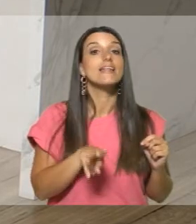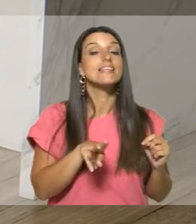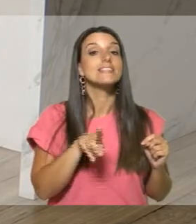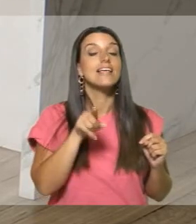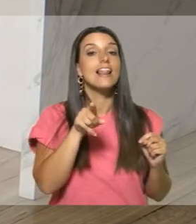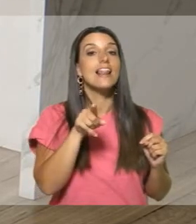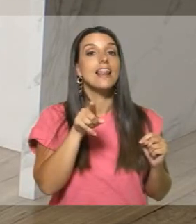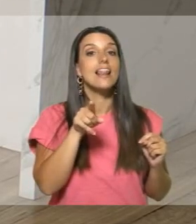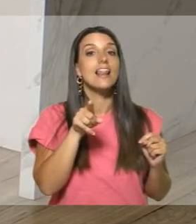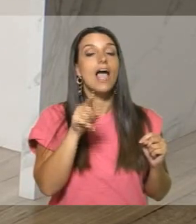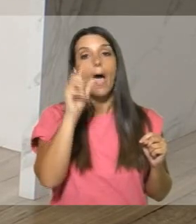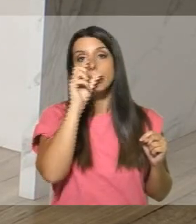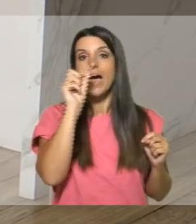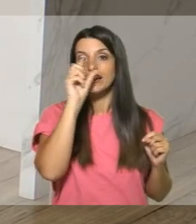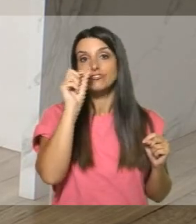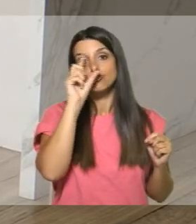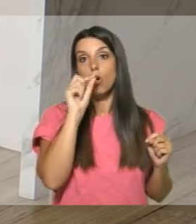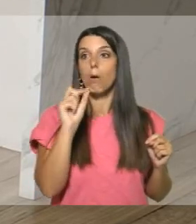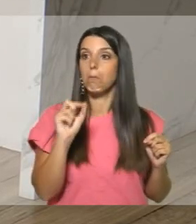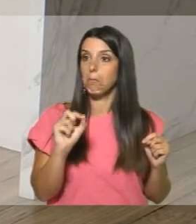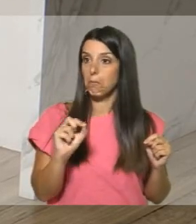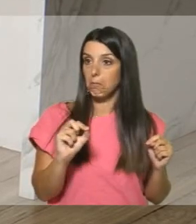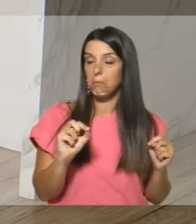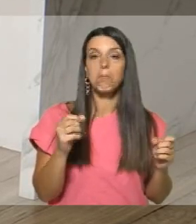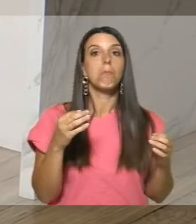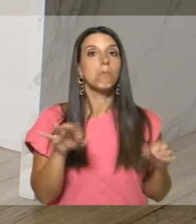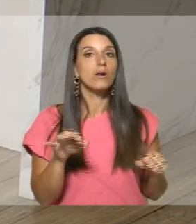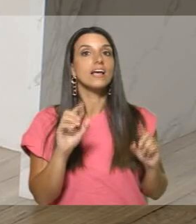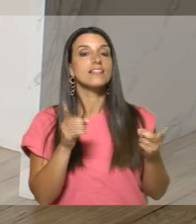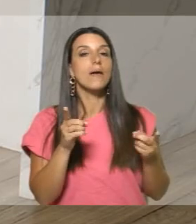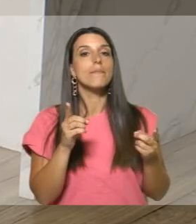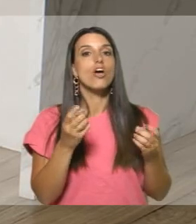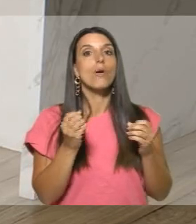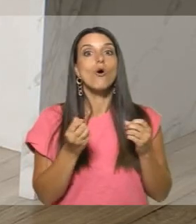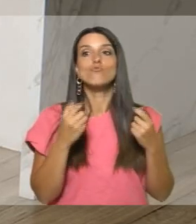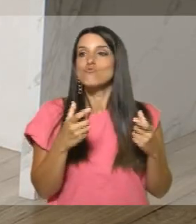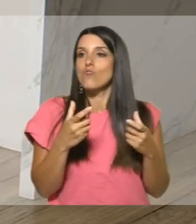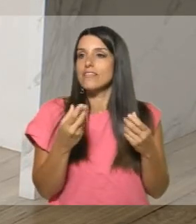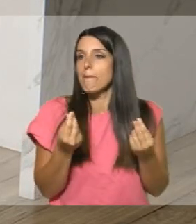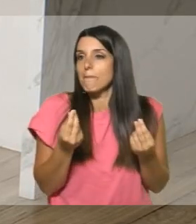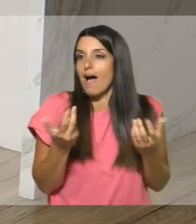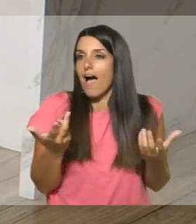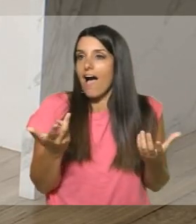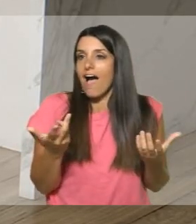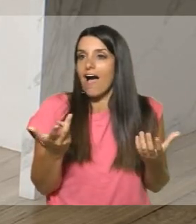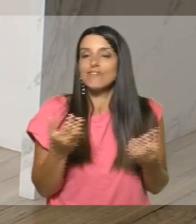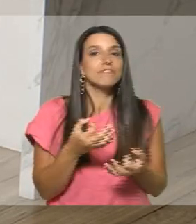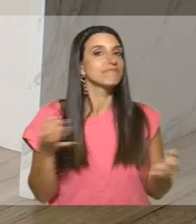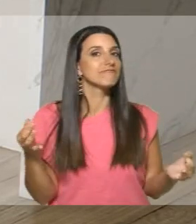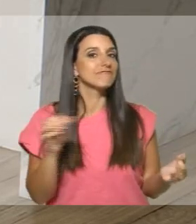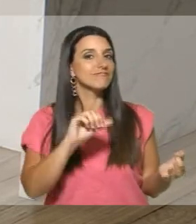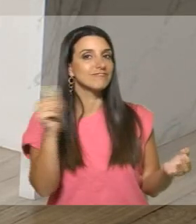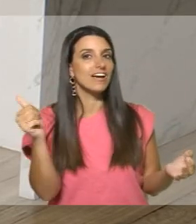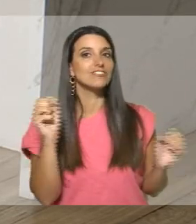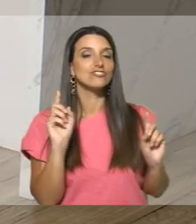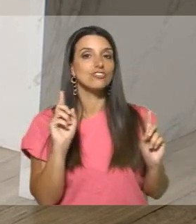es el amarillo. Mira vos, porque además también es muy útil para la fortuna. Está, todo suma, va. Excelente, perfecto, ahí fuimos